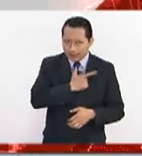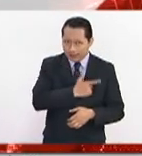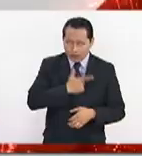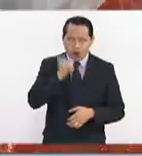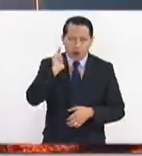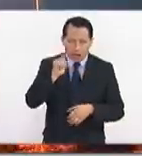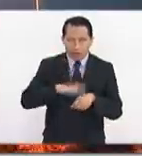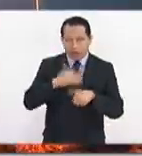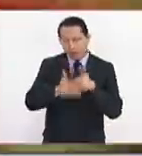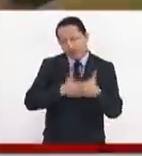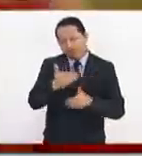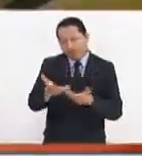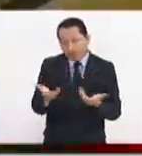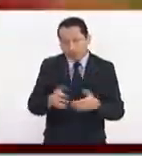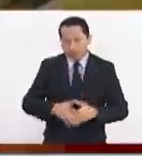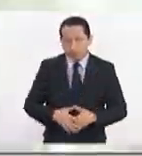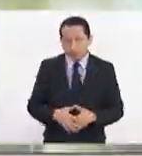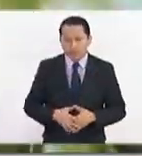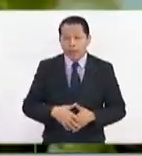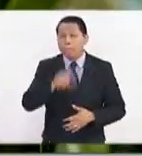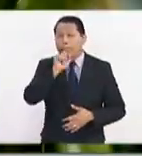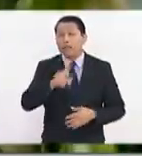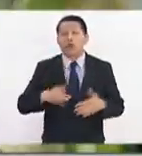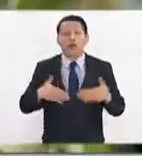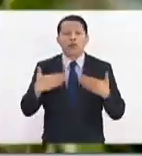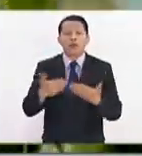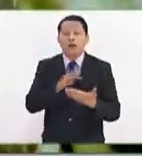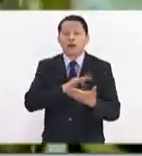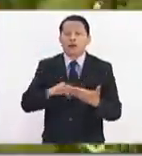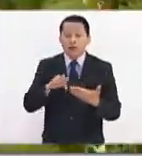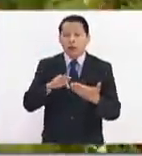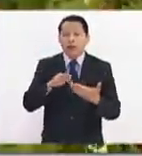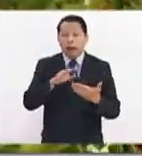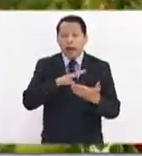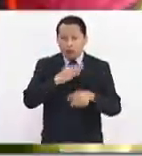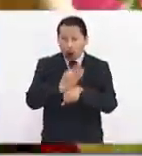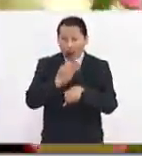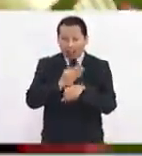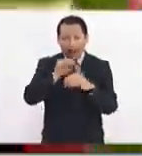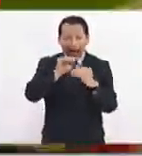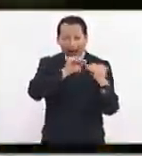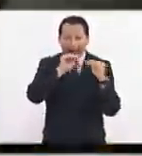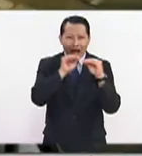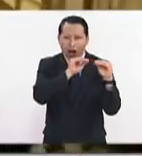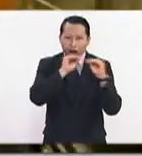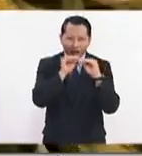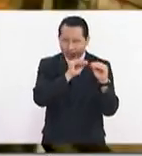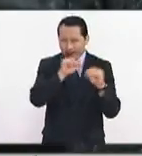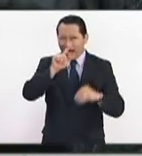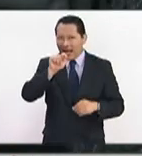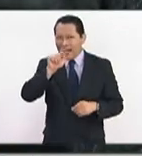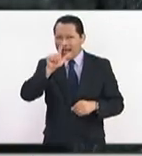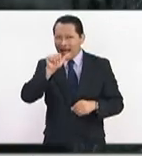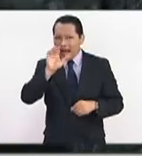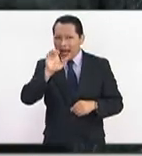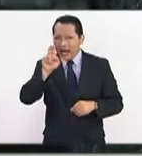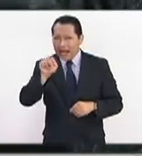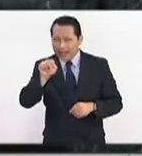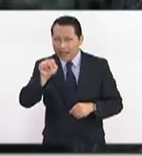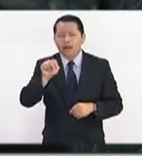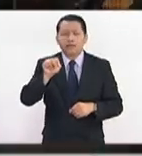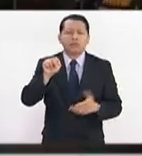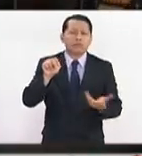mayor avance. También confió en que los renegociadores del Tratado de Libre Comercio de América del